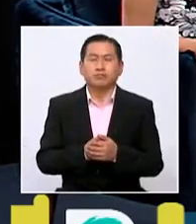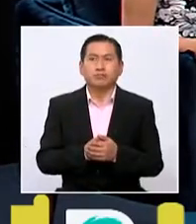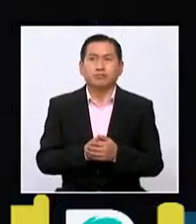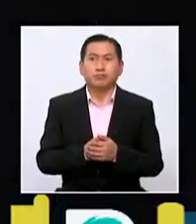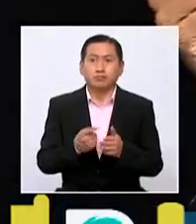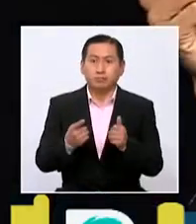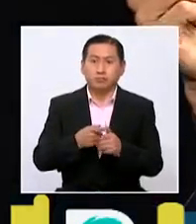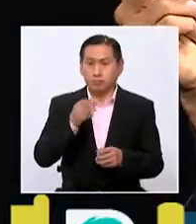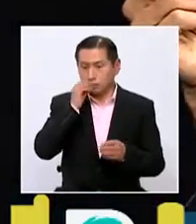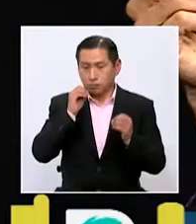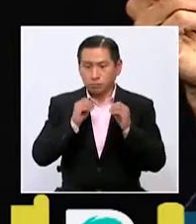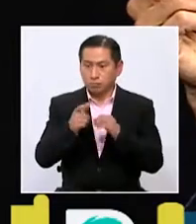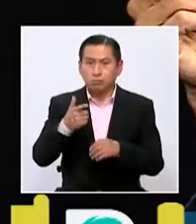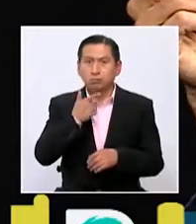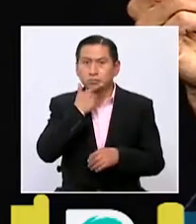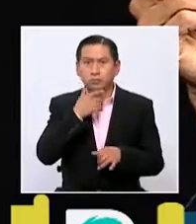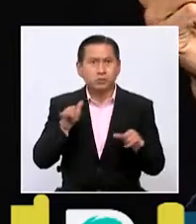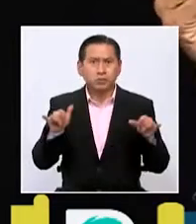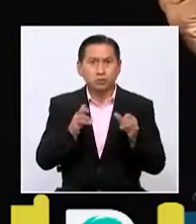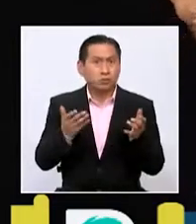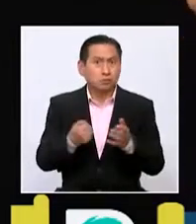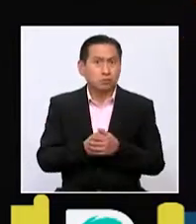El primer beso lésbico también.